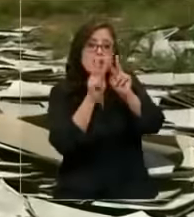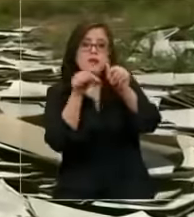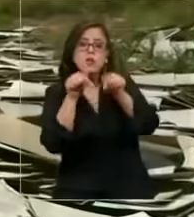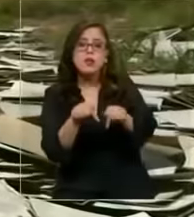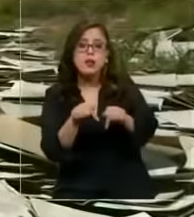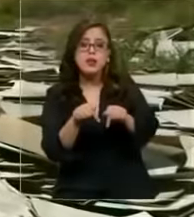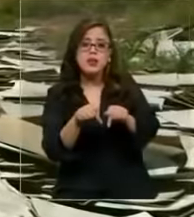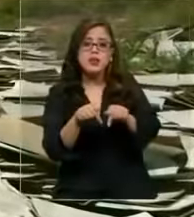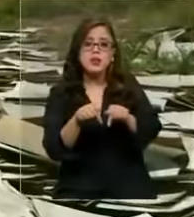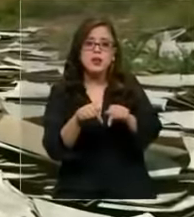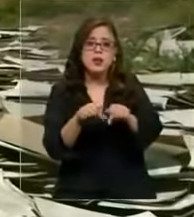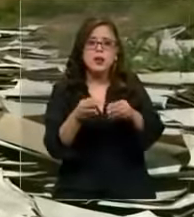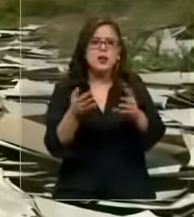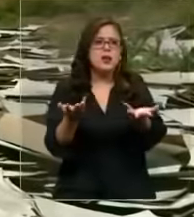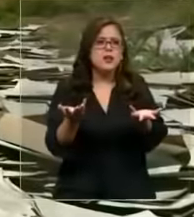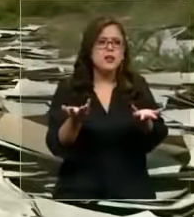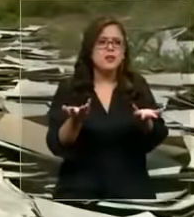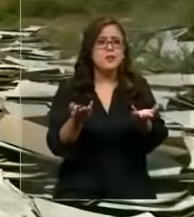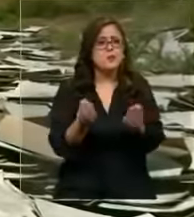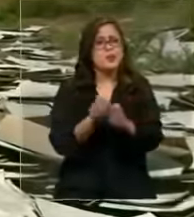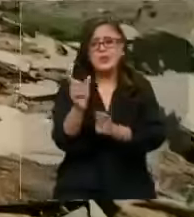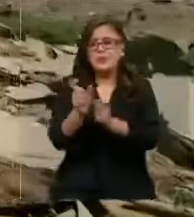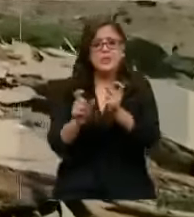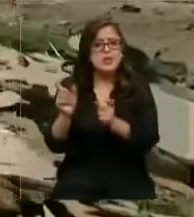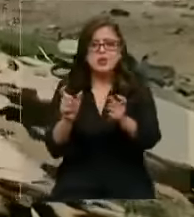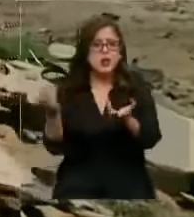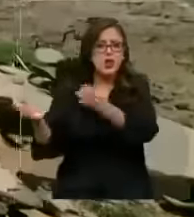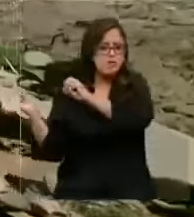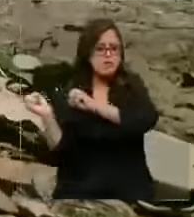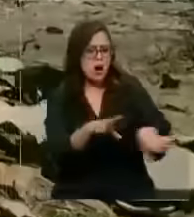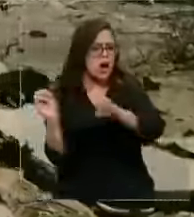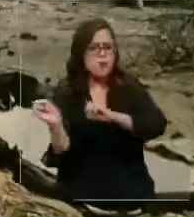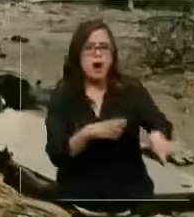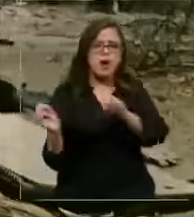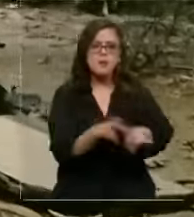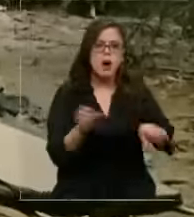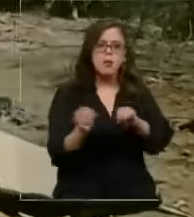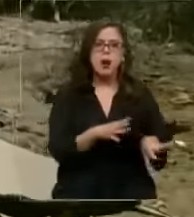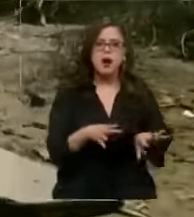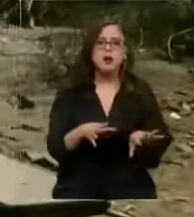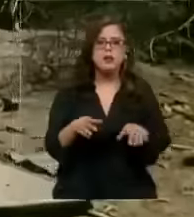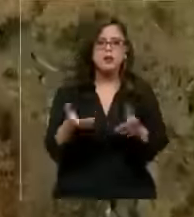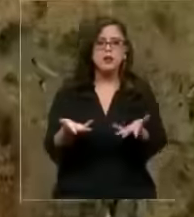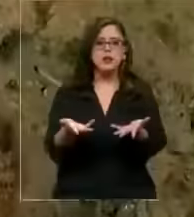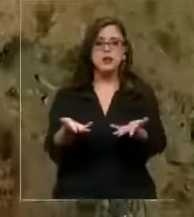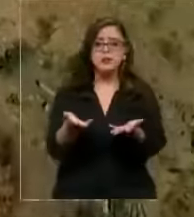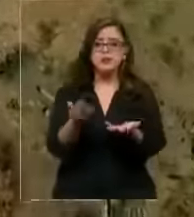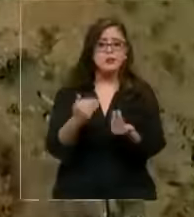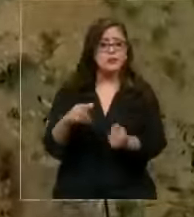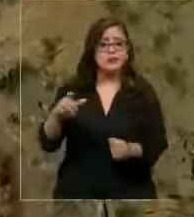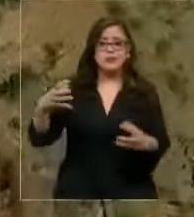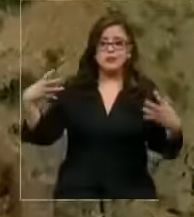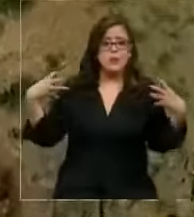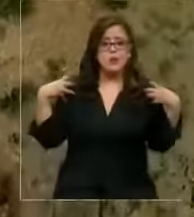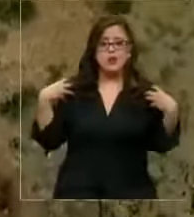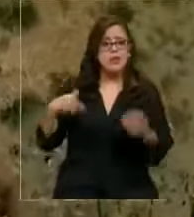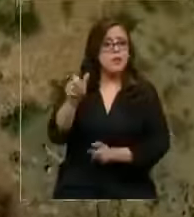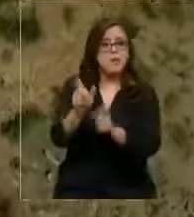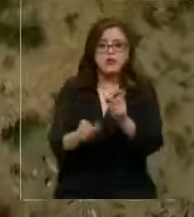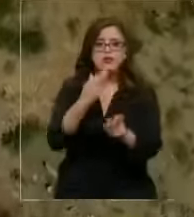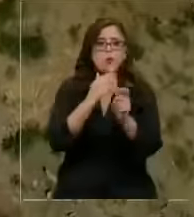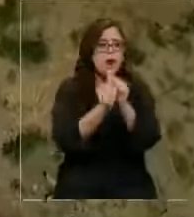hay mucha mano humana. Todo este desastre que hay acá es producto de la misma gente, po, que no, y de las autoridades